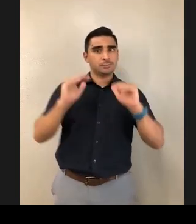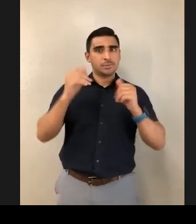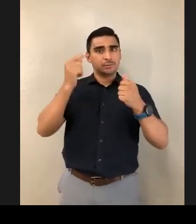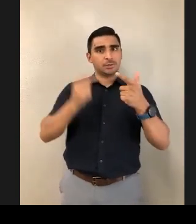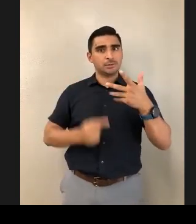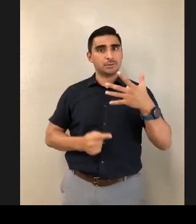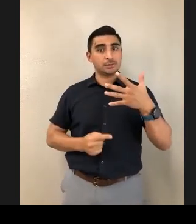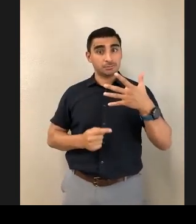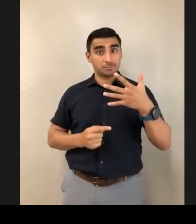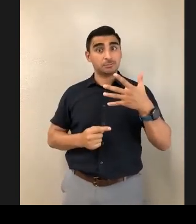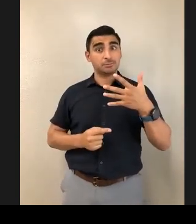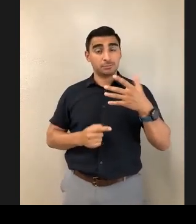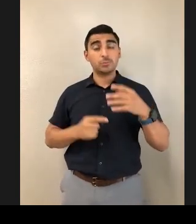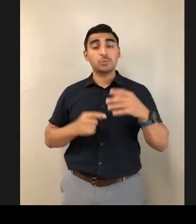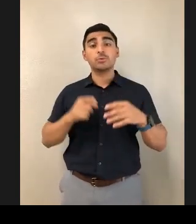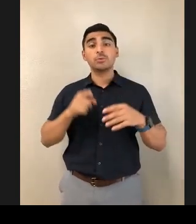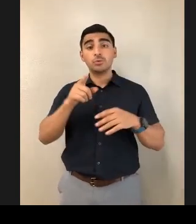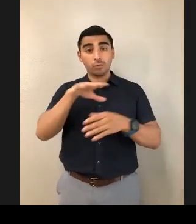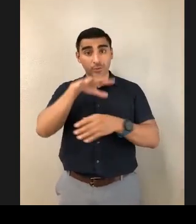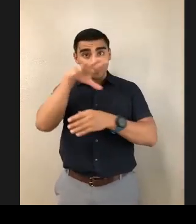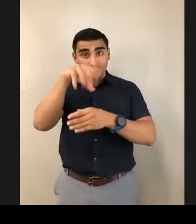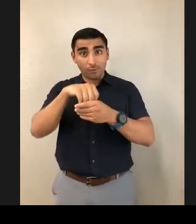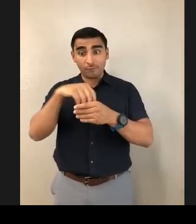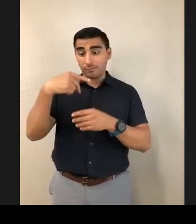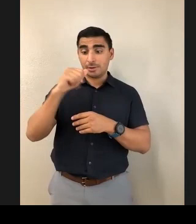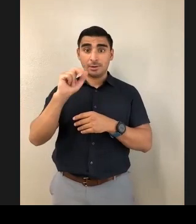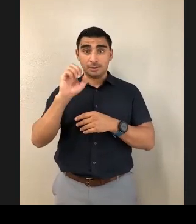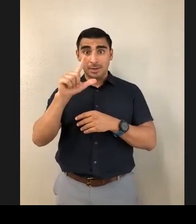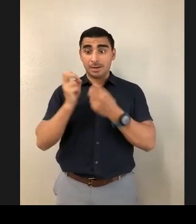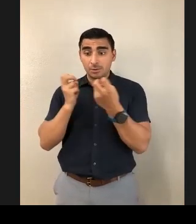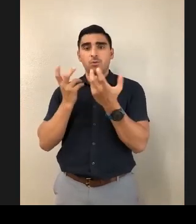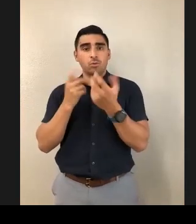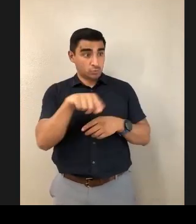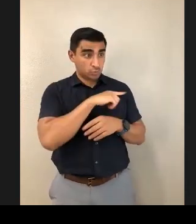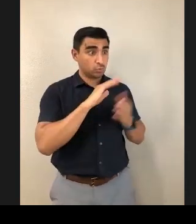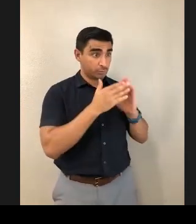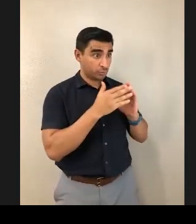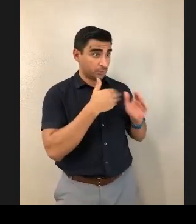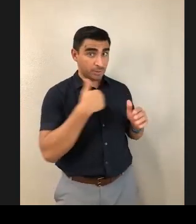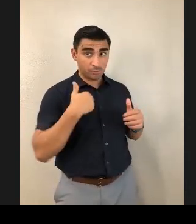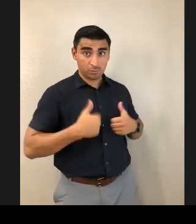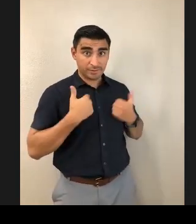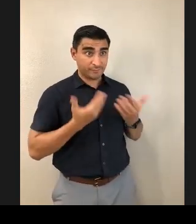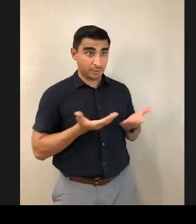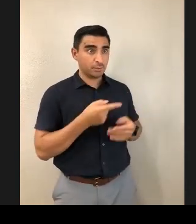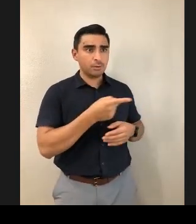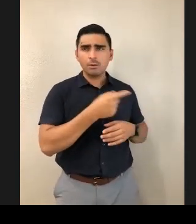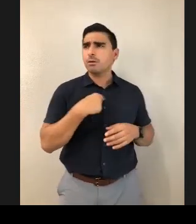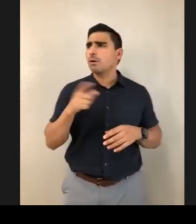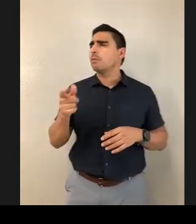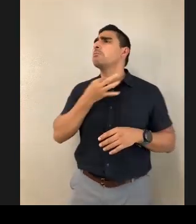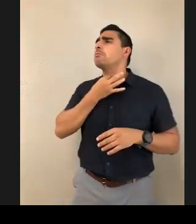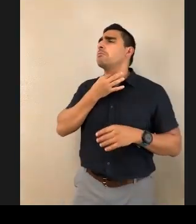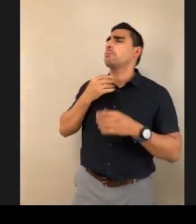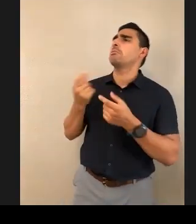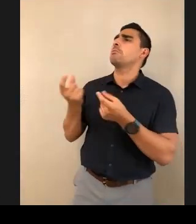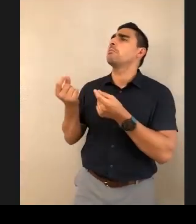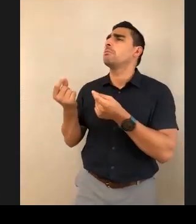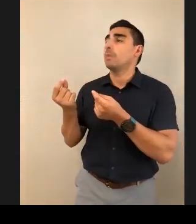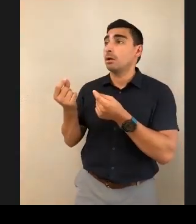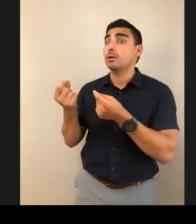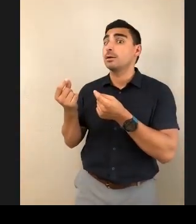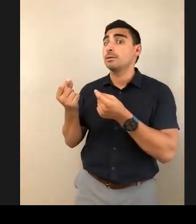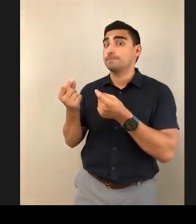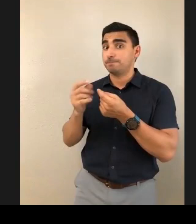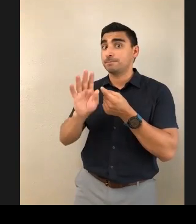inmediato. Cuando toma una posición en el panel como miembro de la comunidad y está prestando atención, tal vez